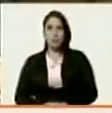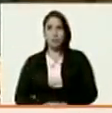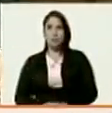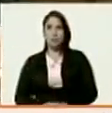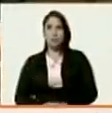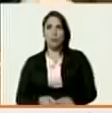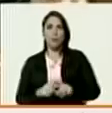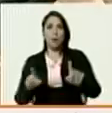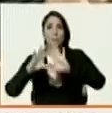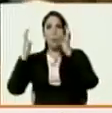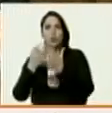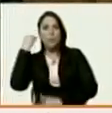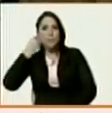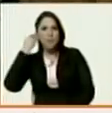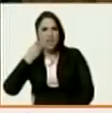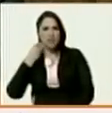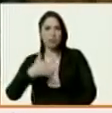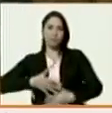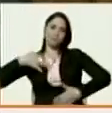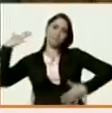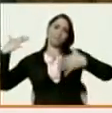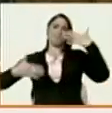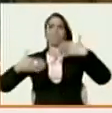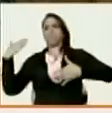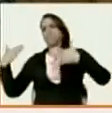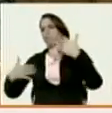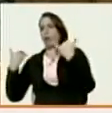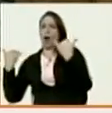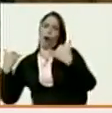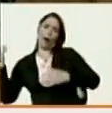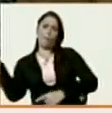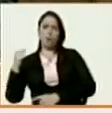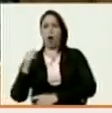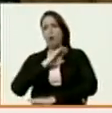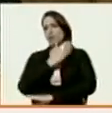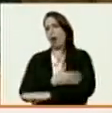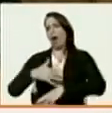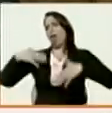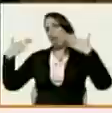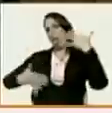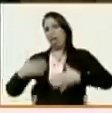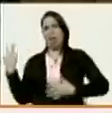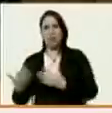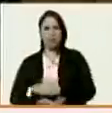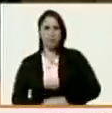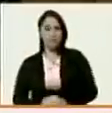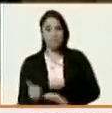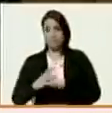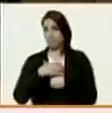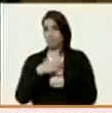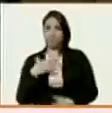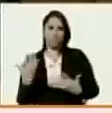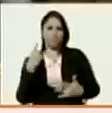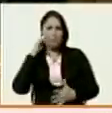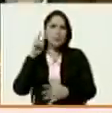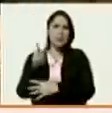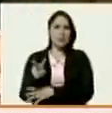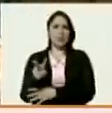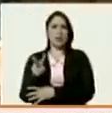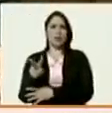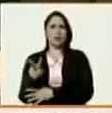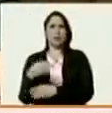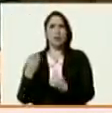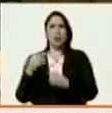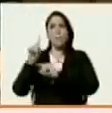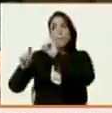para que el mundo crea que son guapos. Ahora sí, ahora es valiente. Ahora sí, mira lo que valiente es. Vayan a preguntar